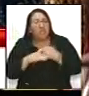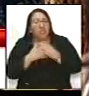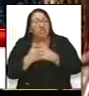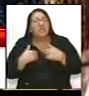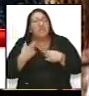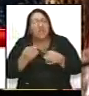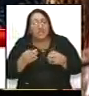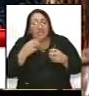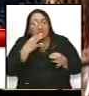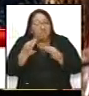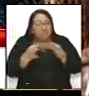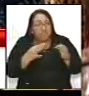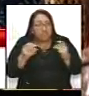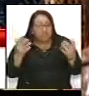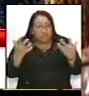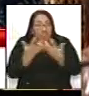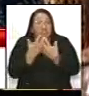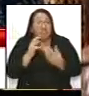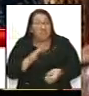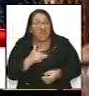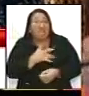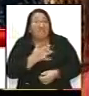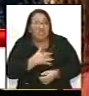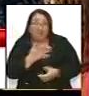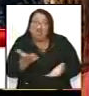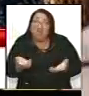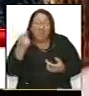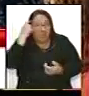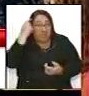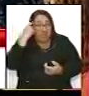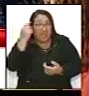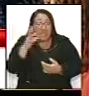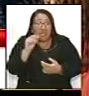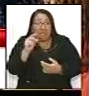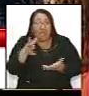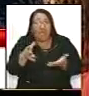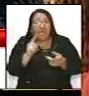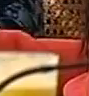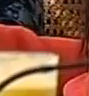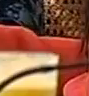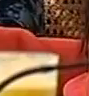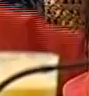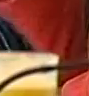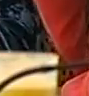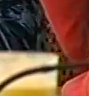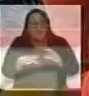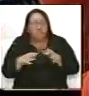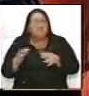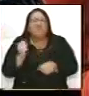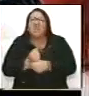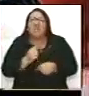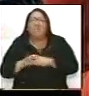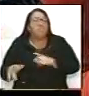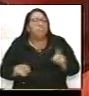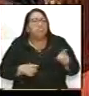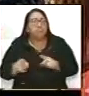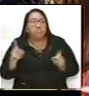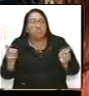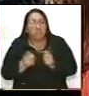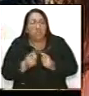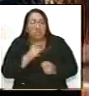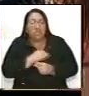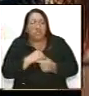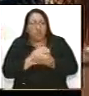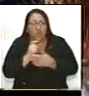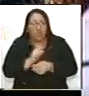que sintonizar con ese malestar e indignación, como él lo ha manifestado, es tomando decisiones y acciones concretas en el Ministerio